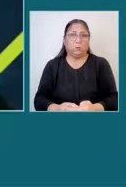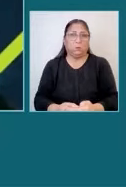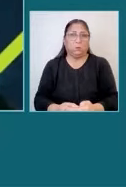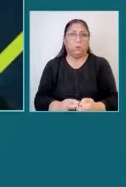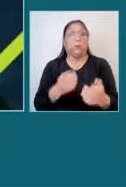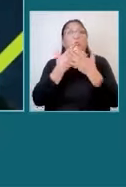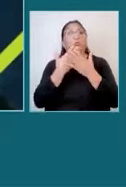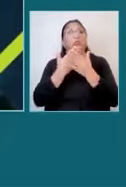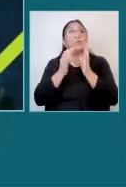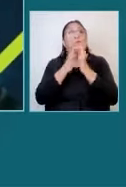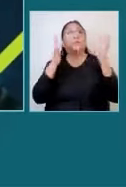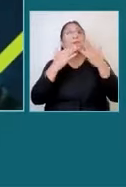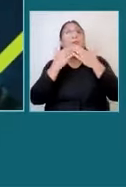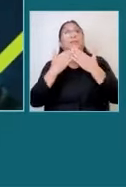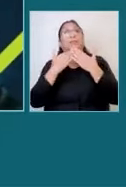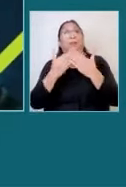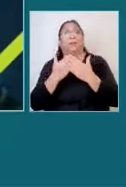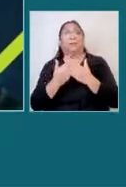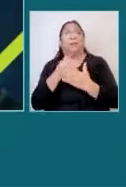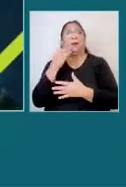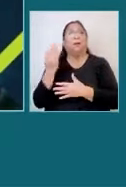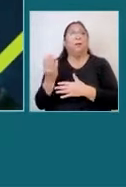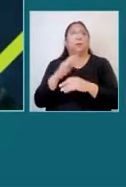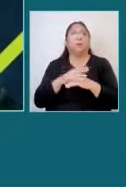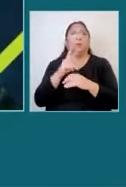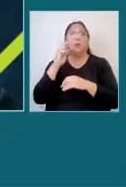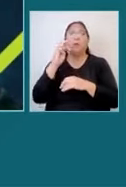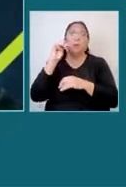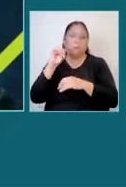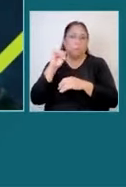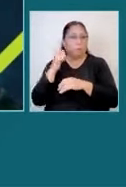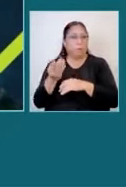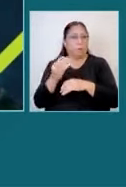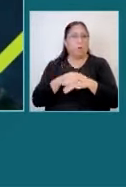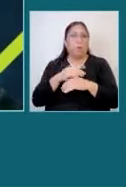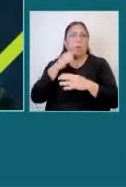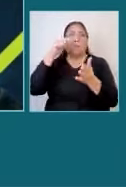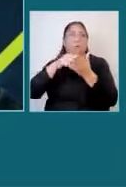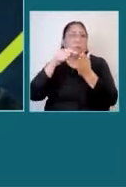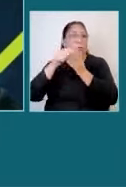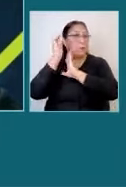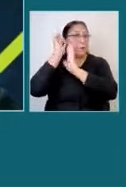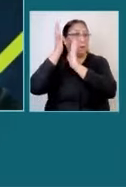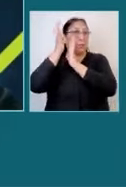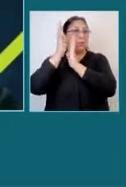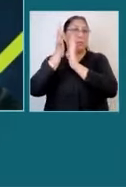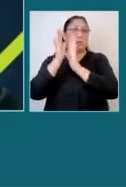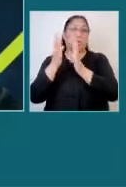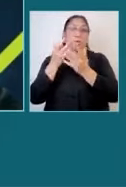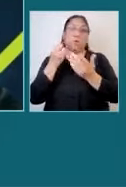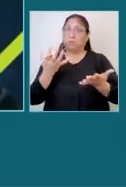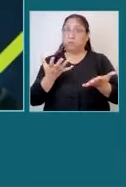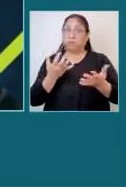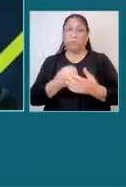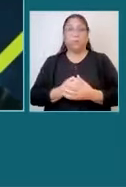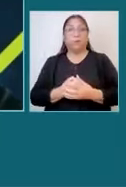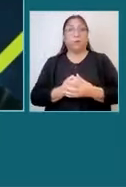Bien, muchísimas gracias al señor Kim Myung-seong por esta presentación, pues, en